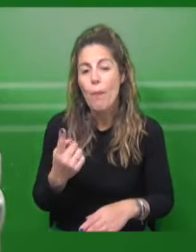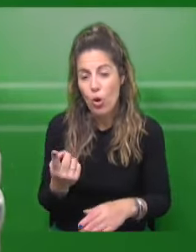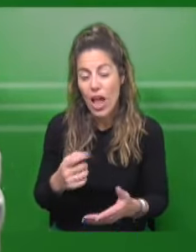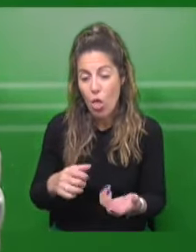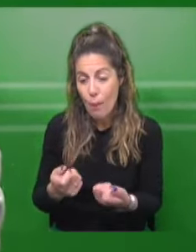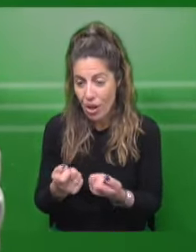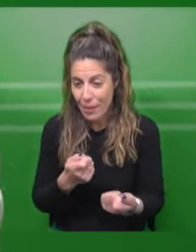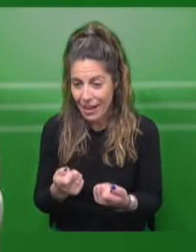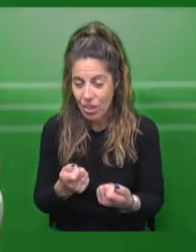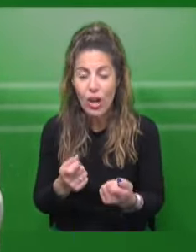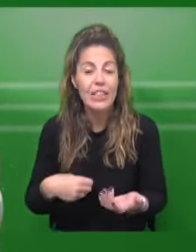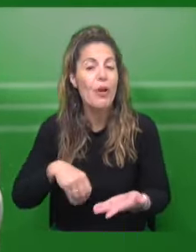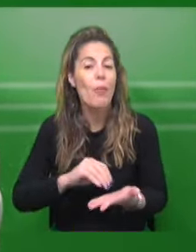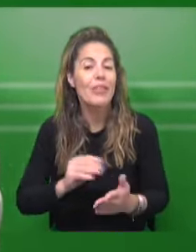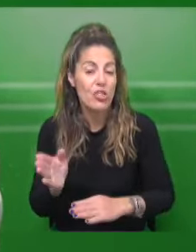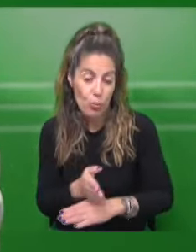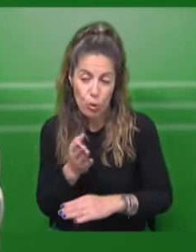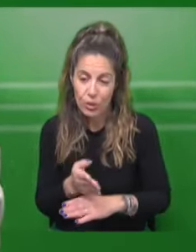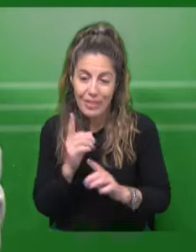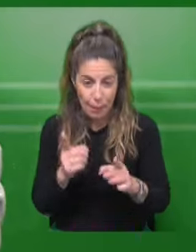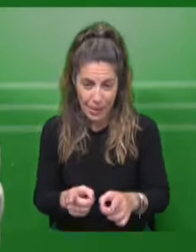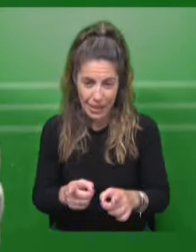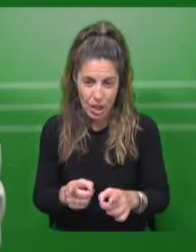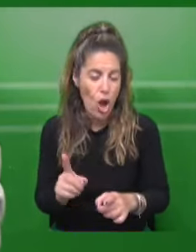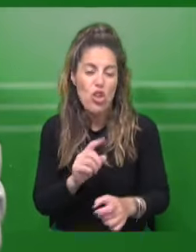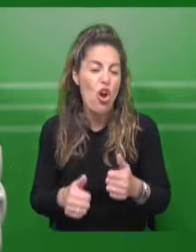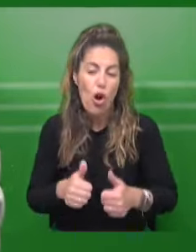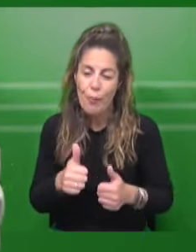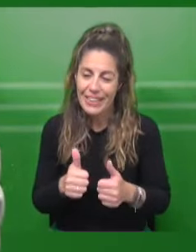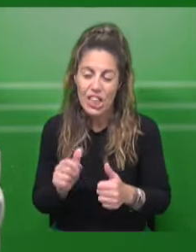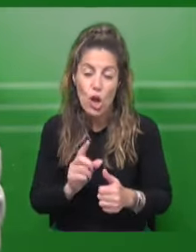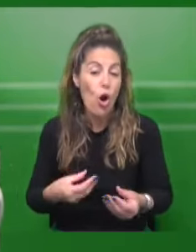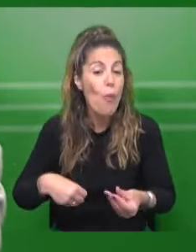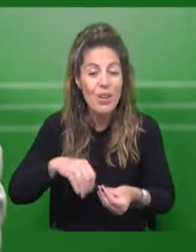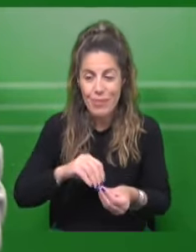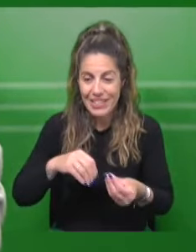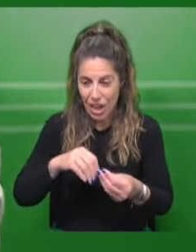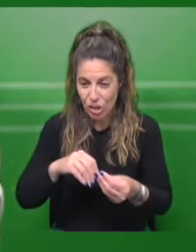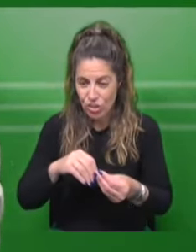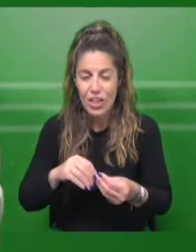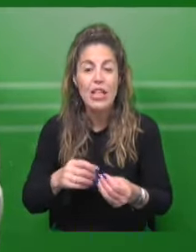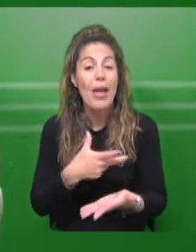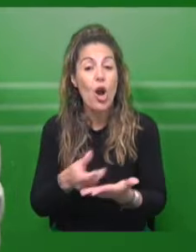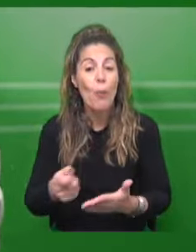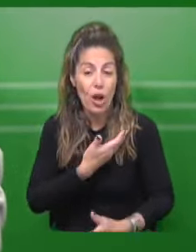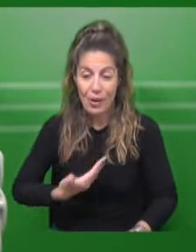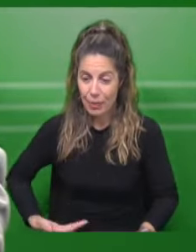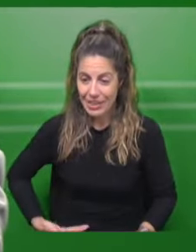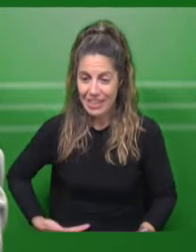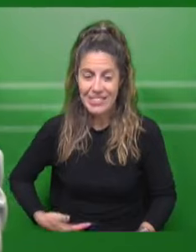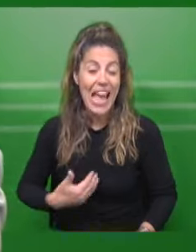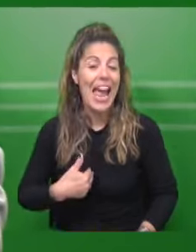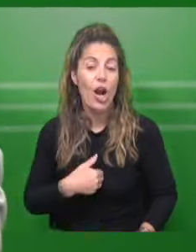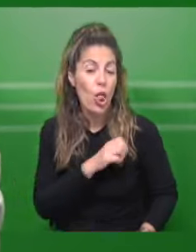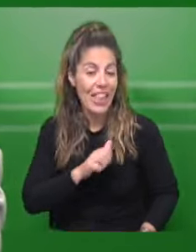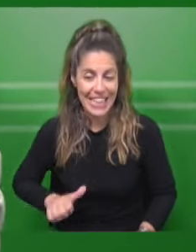los invitados complementación productiva O sea no competir sino complementarnos compras gubernamentales es decir el papel del